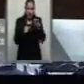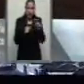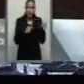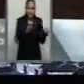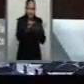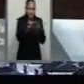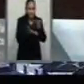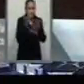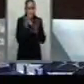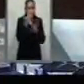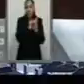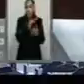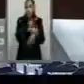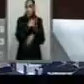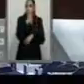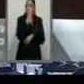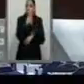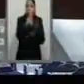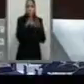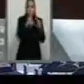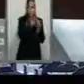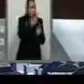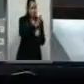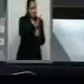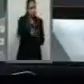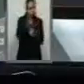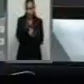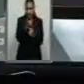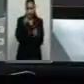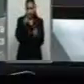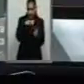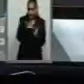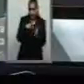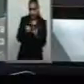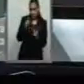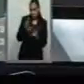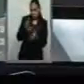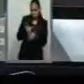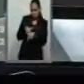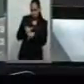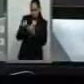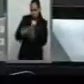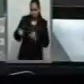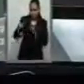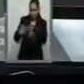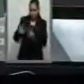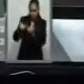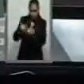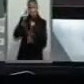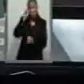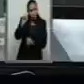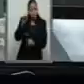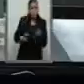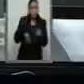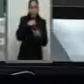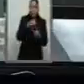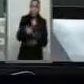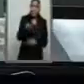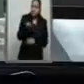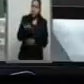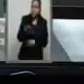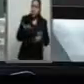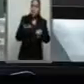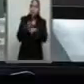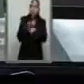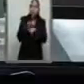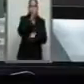Por ello, tenemos dos opciones: dejar todo como está o crear la entidad número 32 del país como una Ciudad de México autónoma que